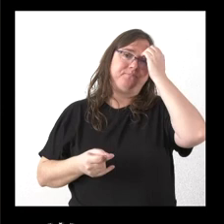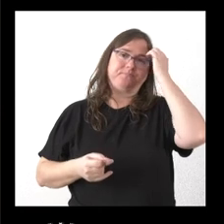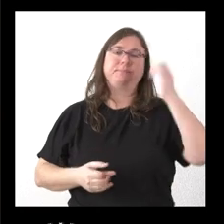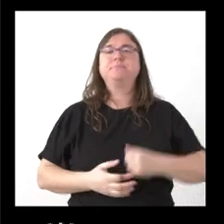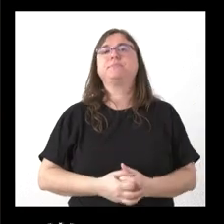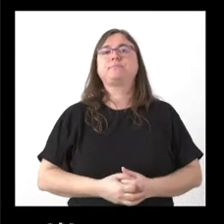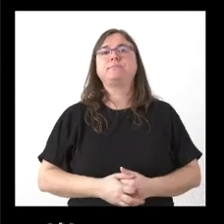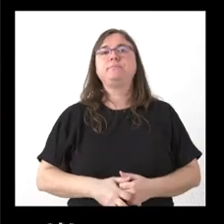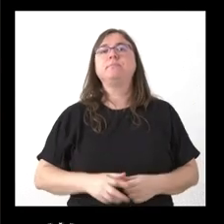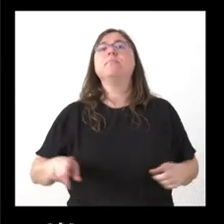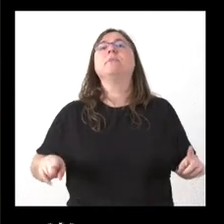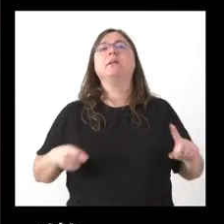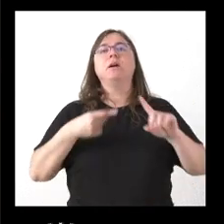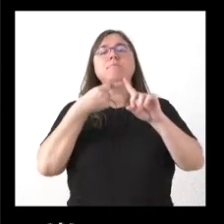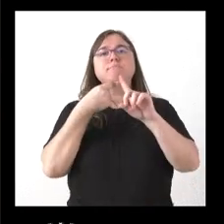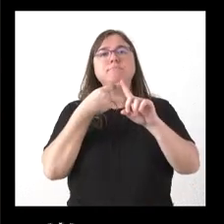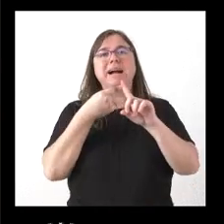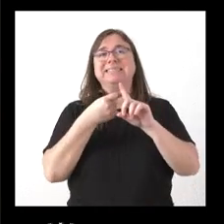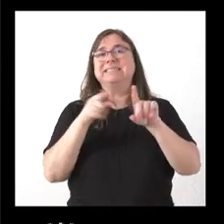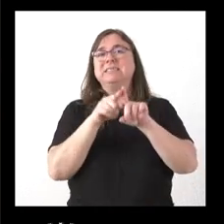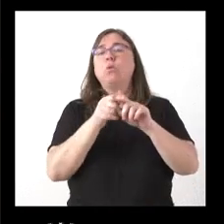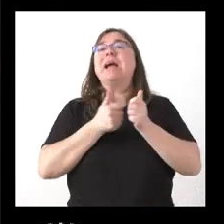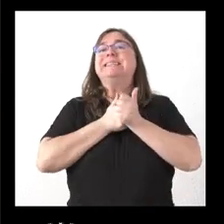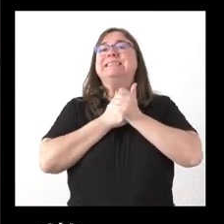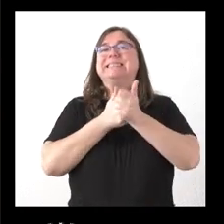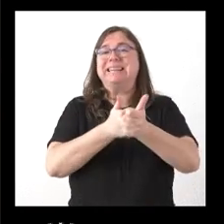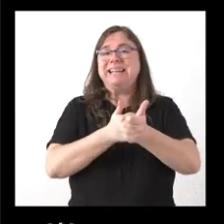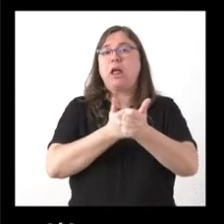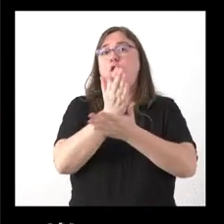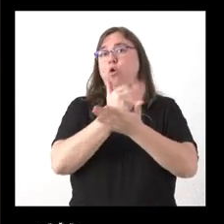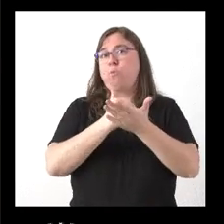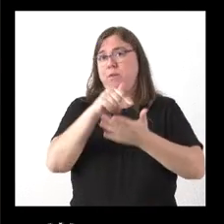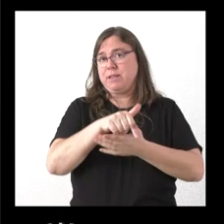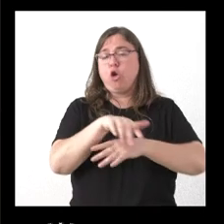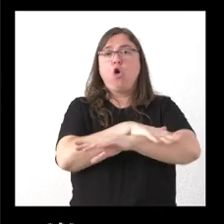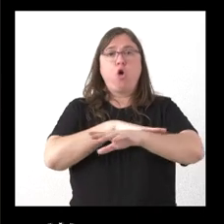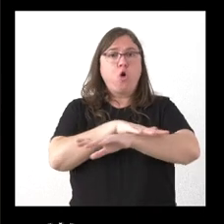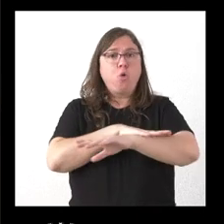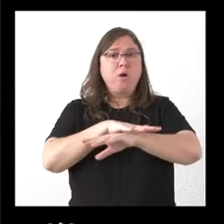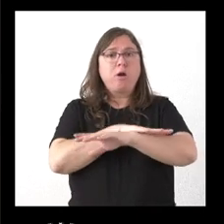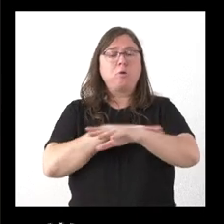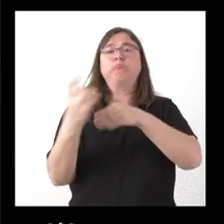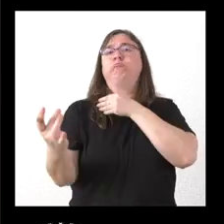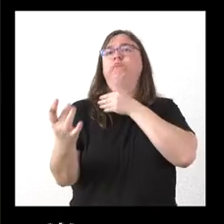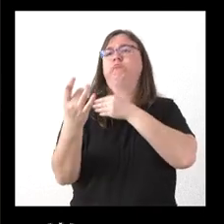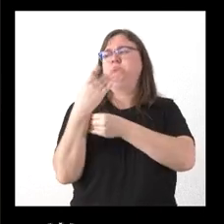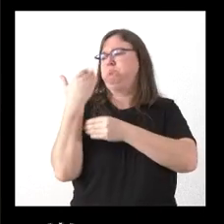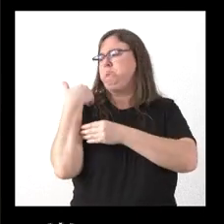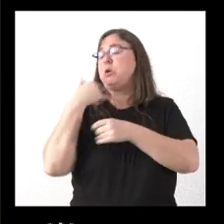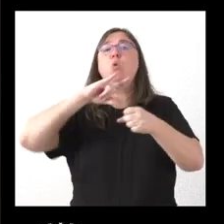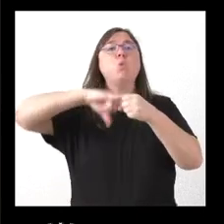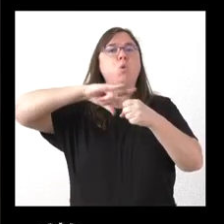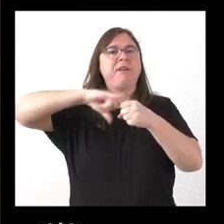decir también que el secretario de estado de medio ambiente del gobierno de España me mandó una carta el lunes pasado